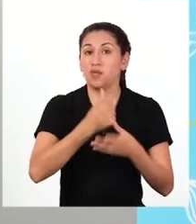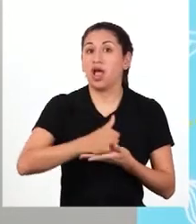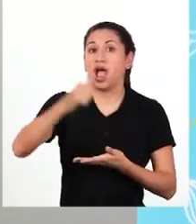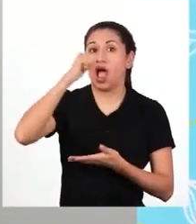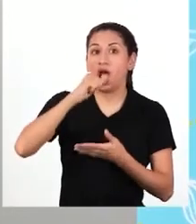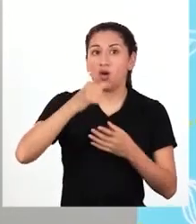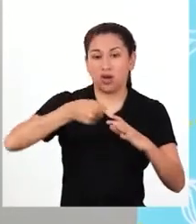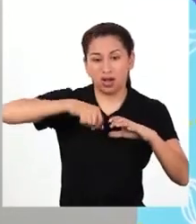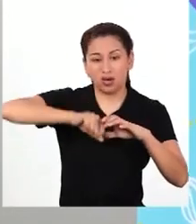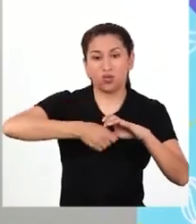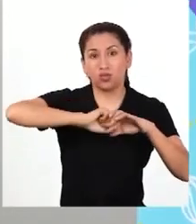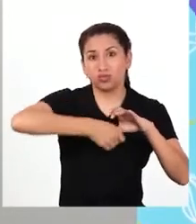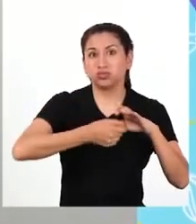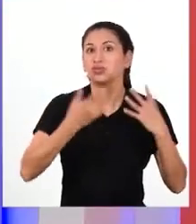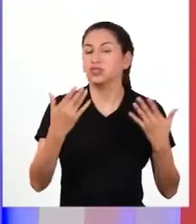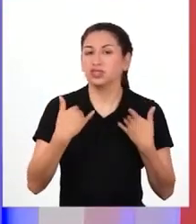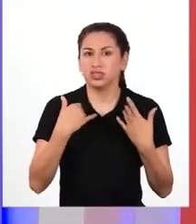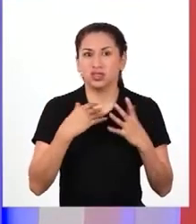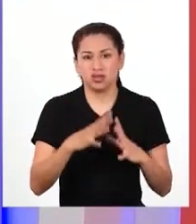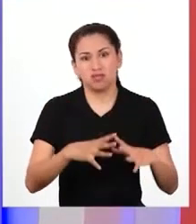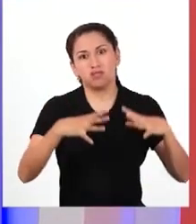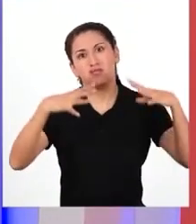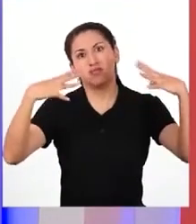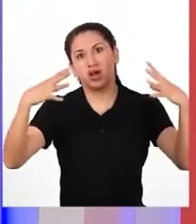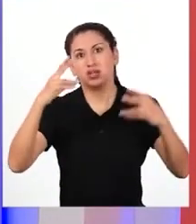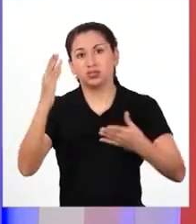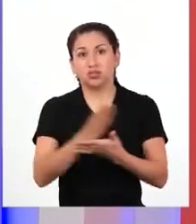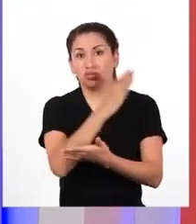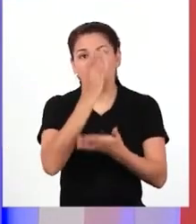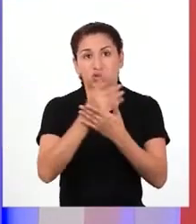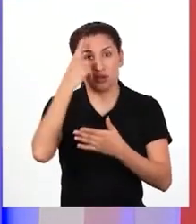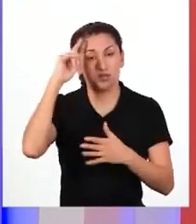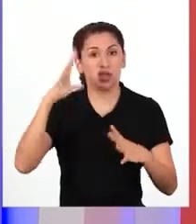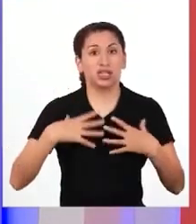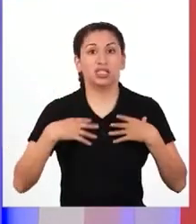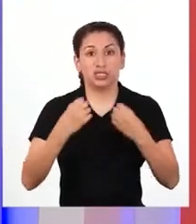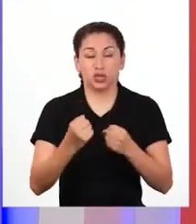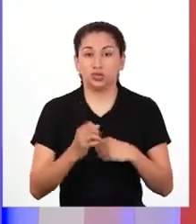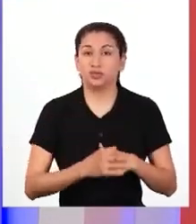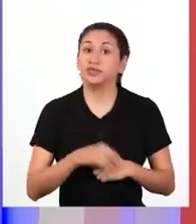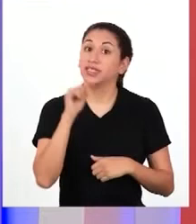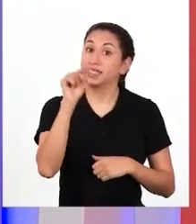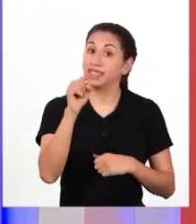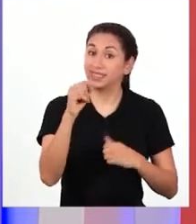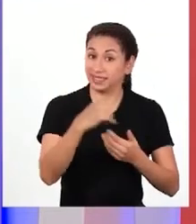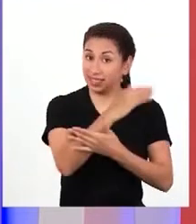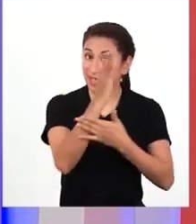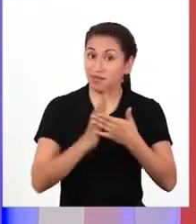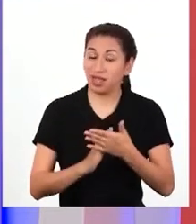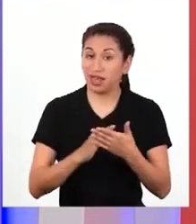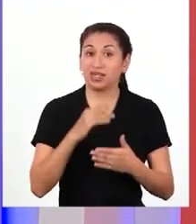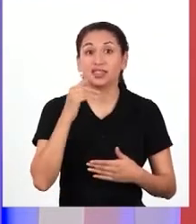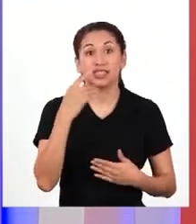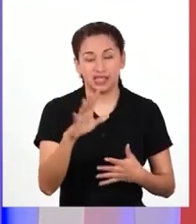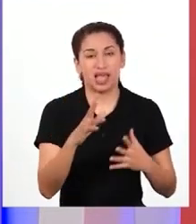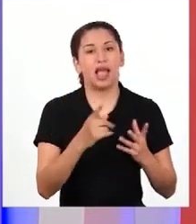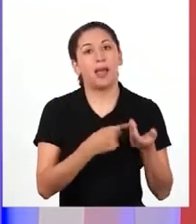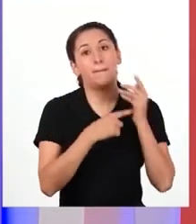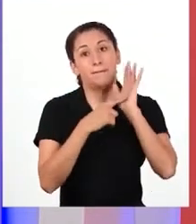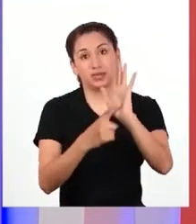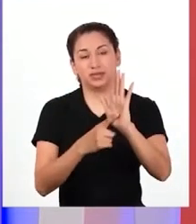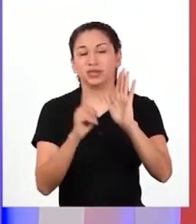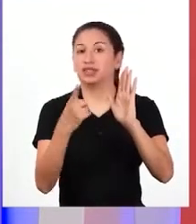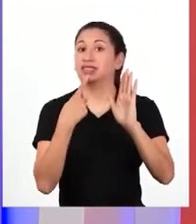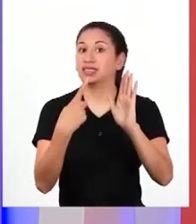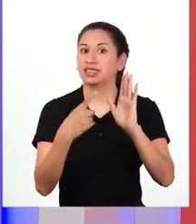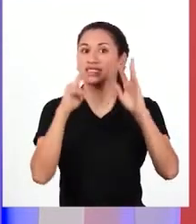de tener problemas a la salud? En esta parte introductoria, Rodrigo se ha presentado y ha mencionado el tema a través